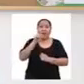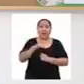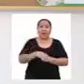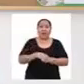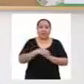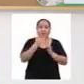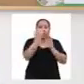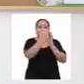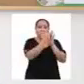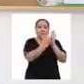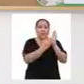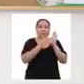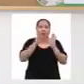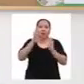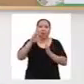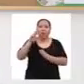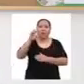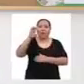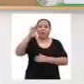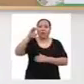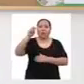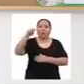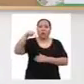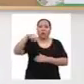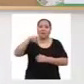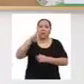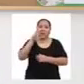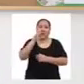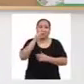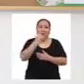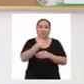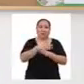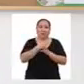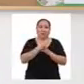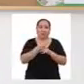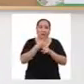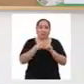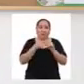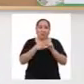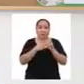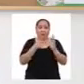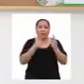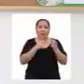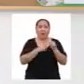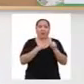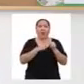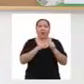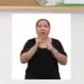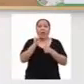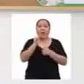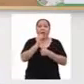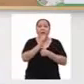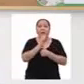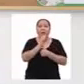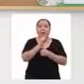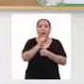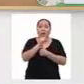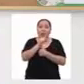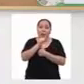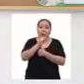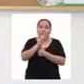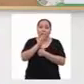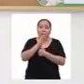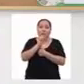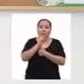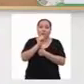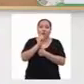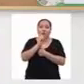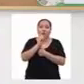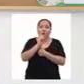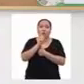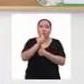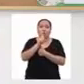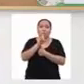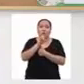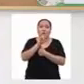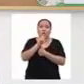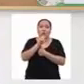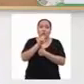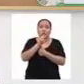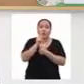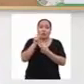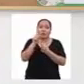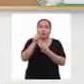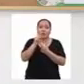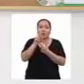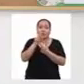la frecuencia en tres formas diferentes: la frecuencia absoluta o número de mediciones en cada categoría, la